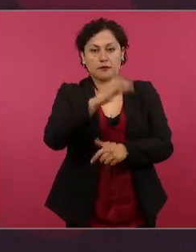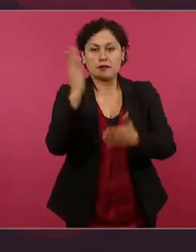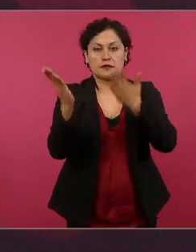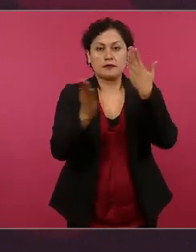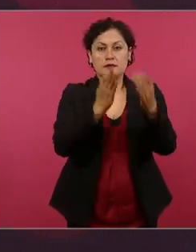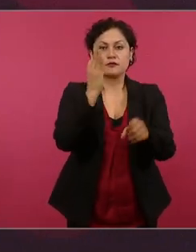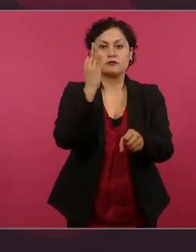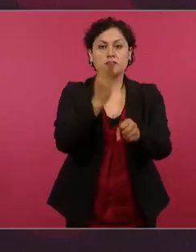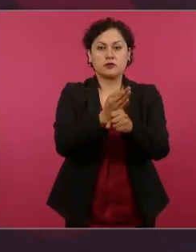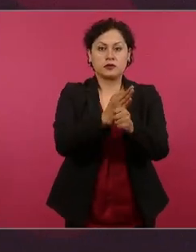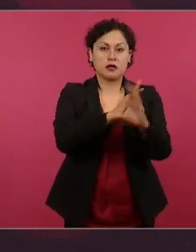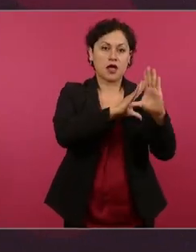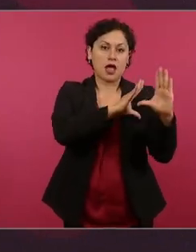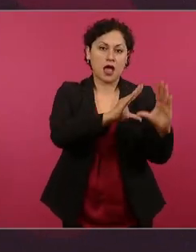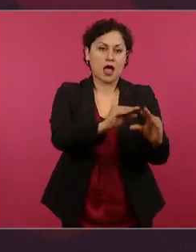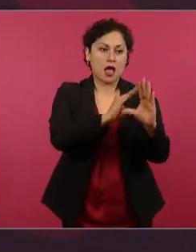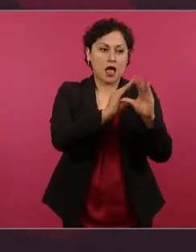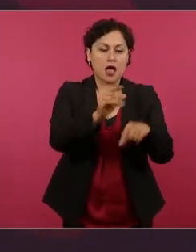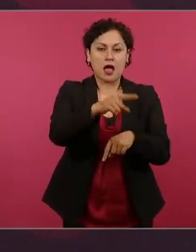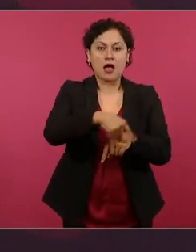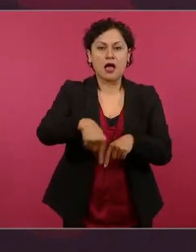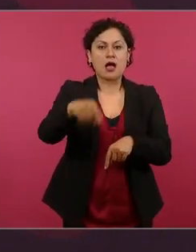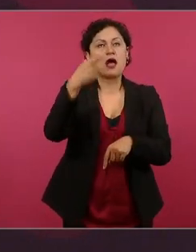en el lucro,